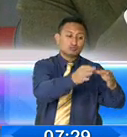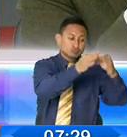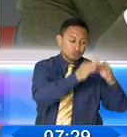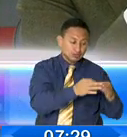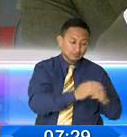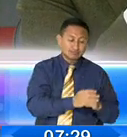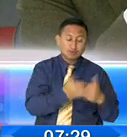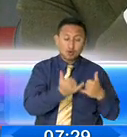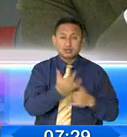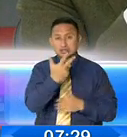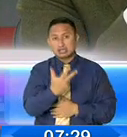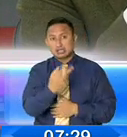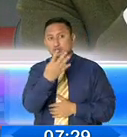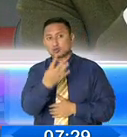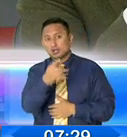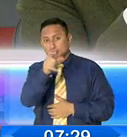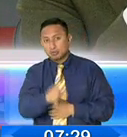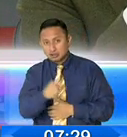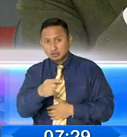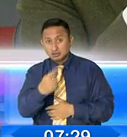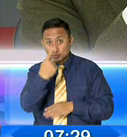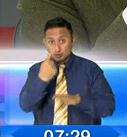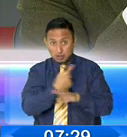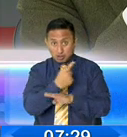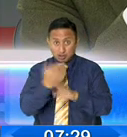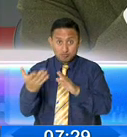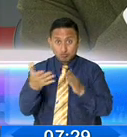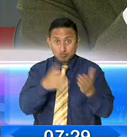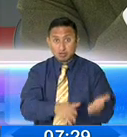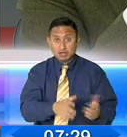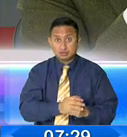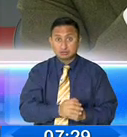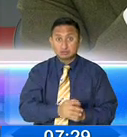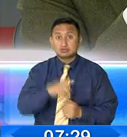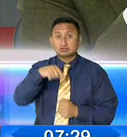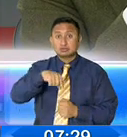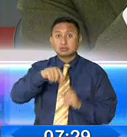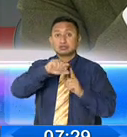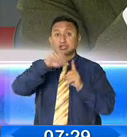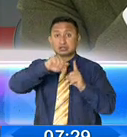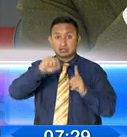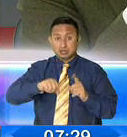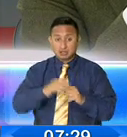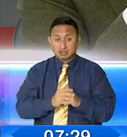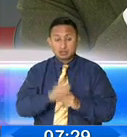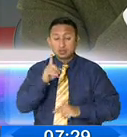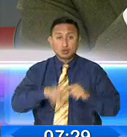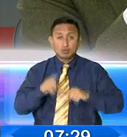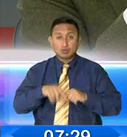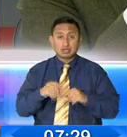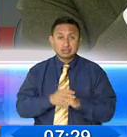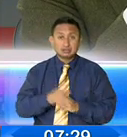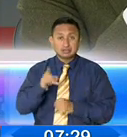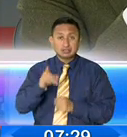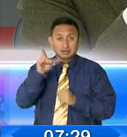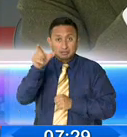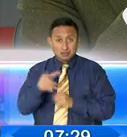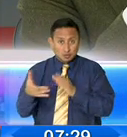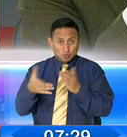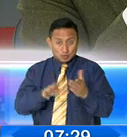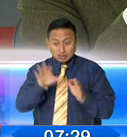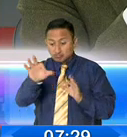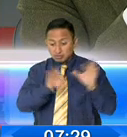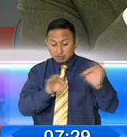3 y 4 personas están muriendo cada hora y el sistema no tiene la capacidad de clasificar a nuestros muertos, y por eso el